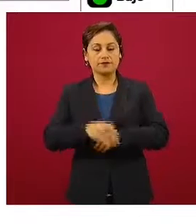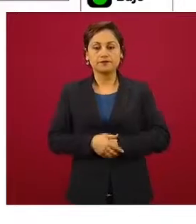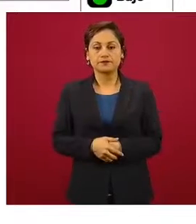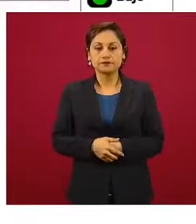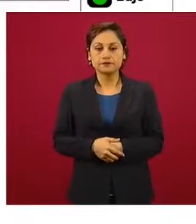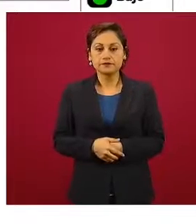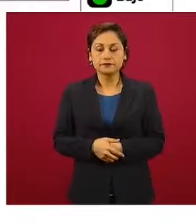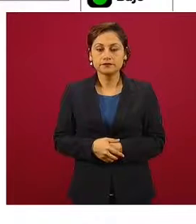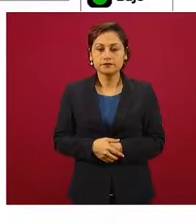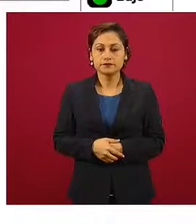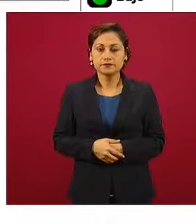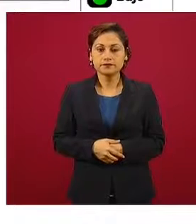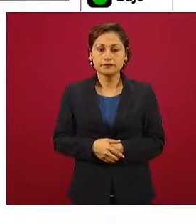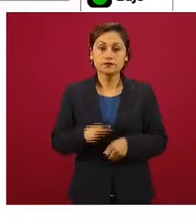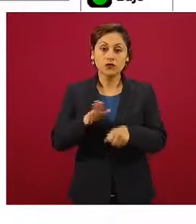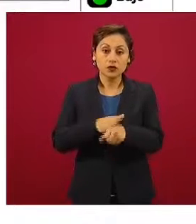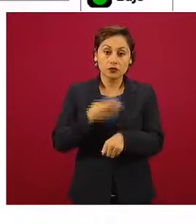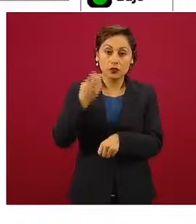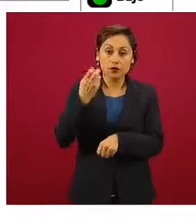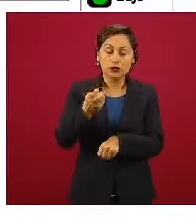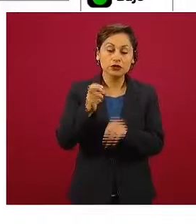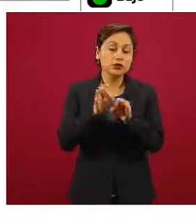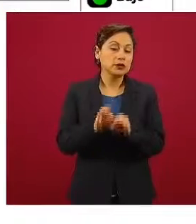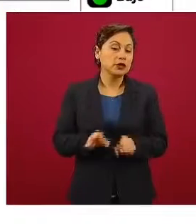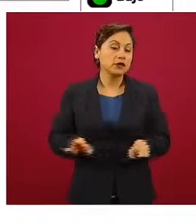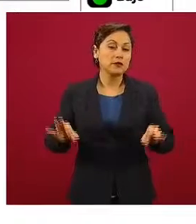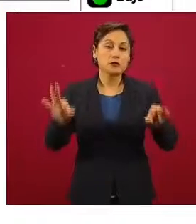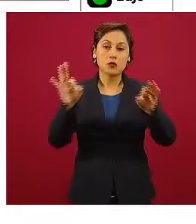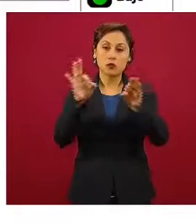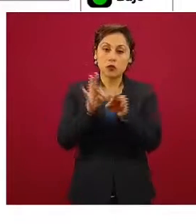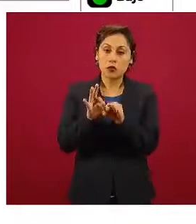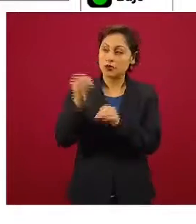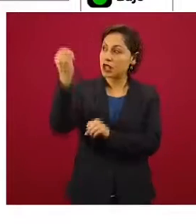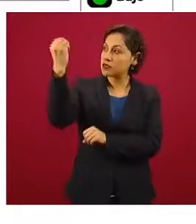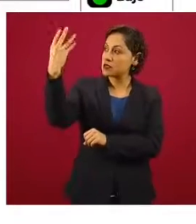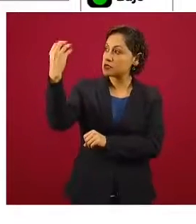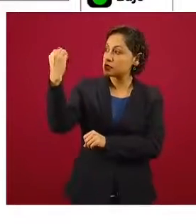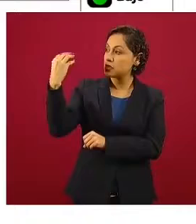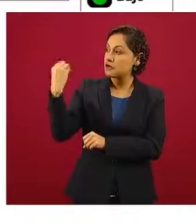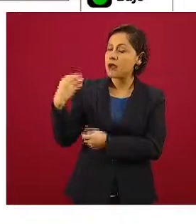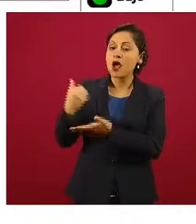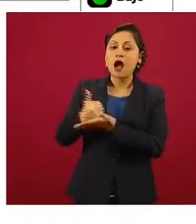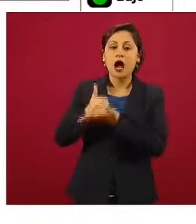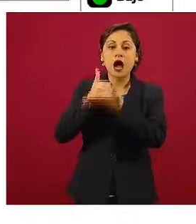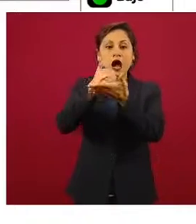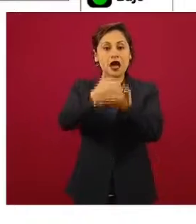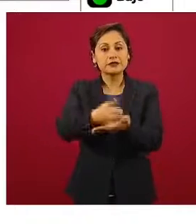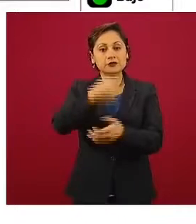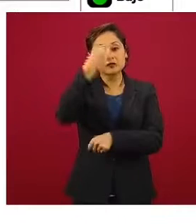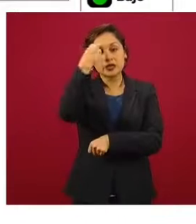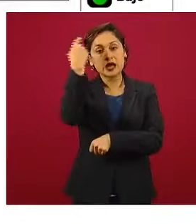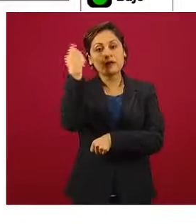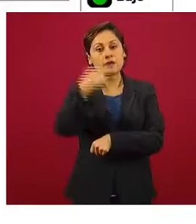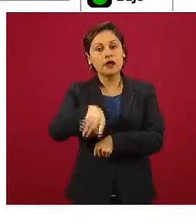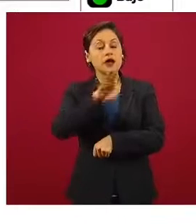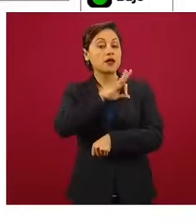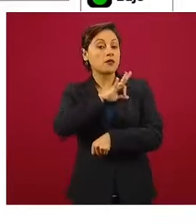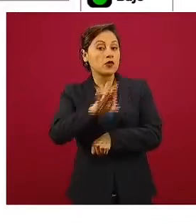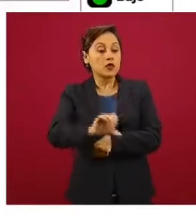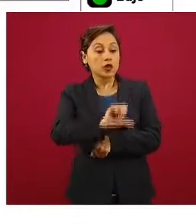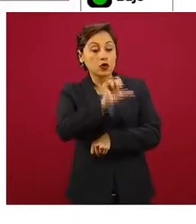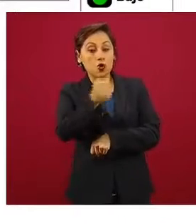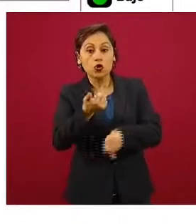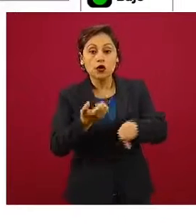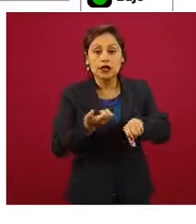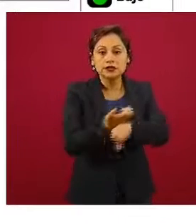es muy importante tener un mecanismo que permita la flexibilidad para que aquellas zonas o ciudades o